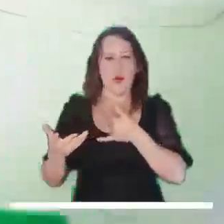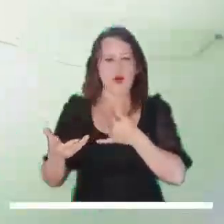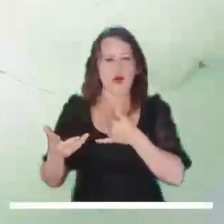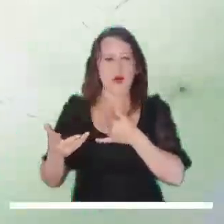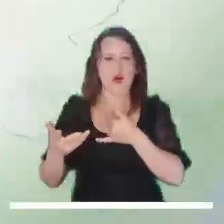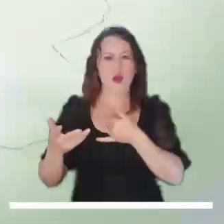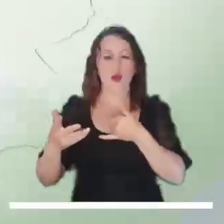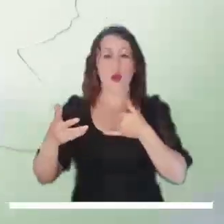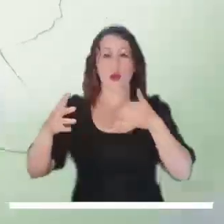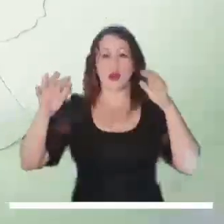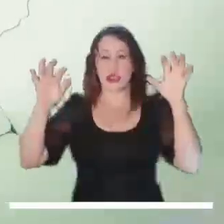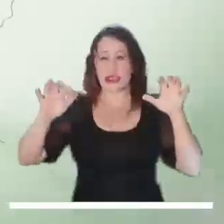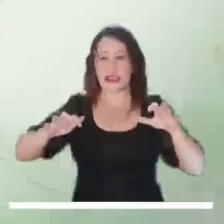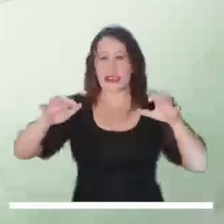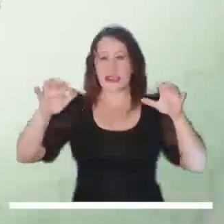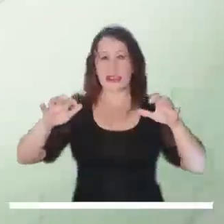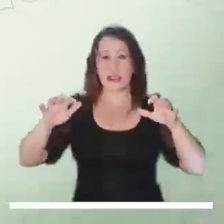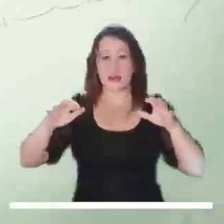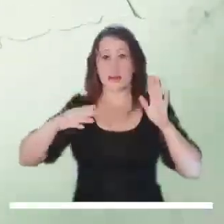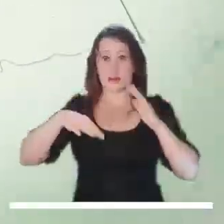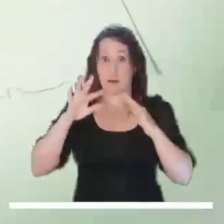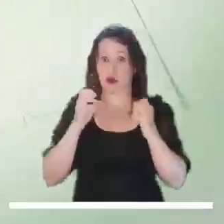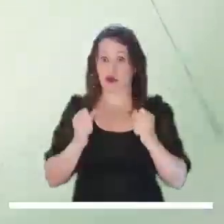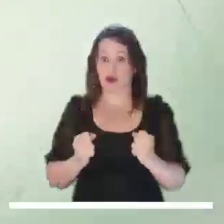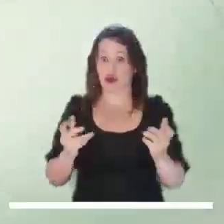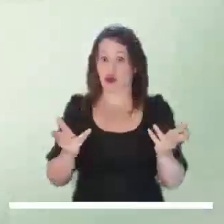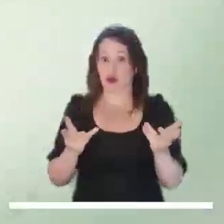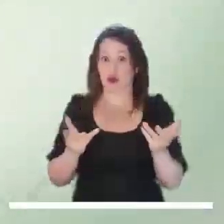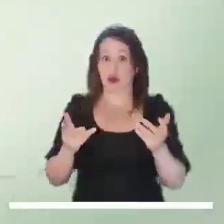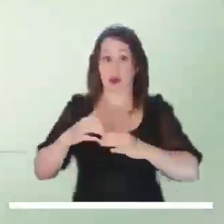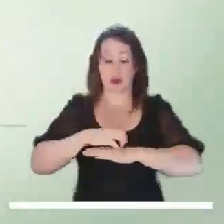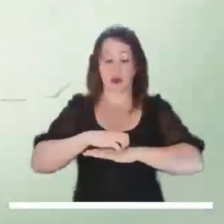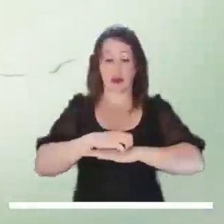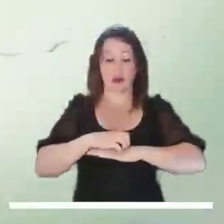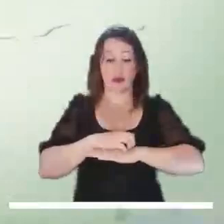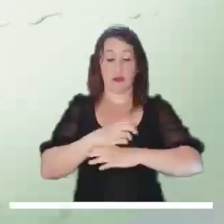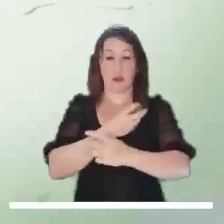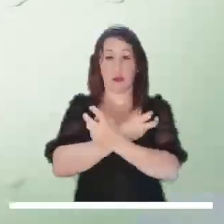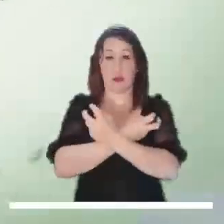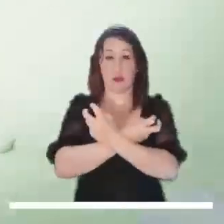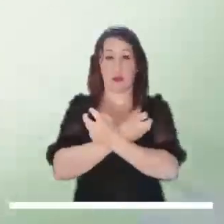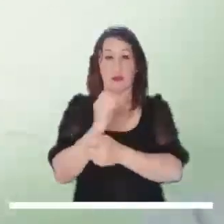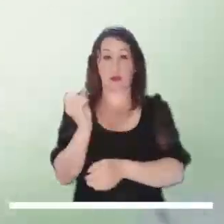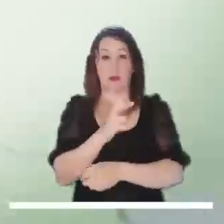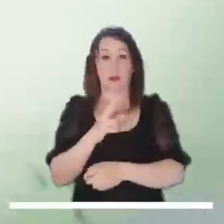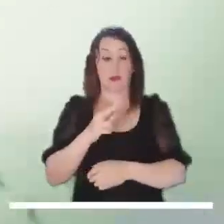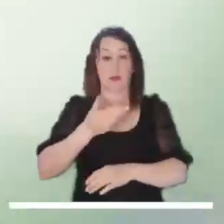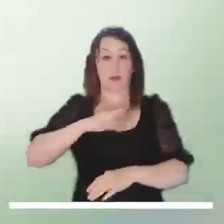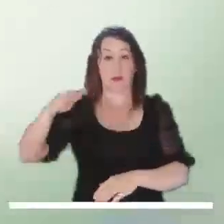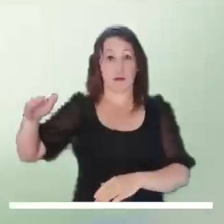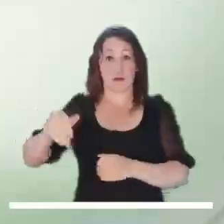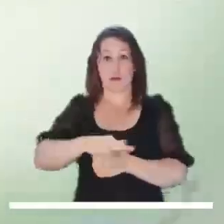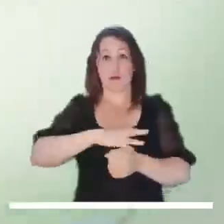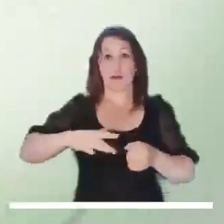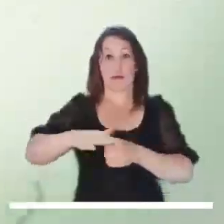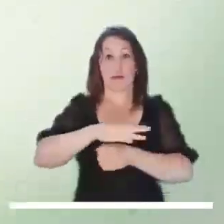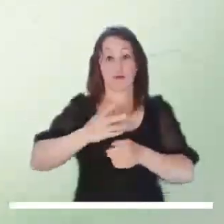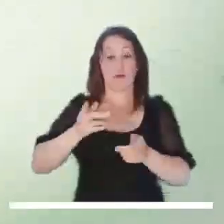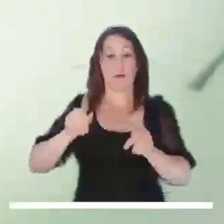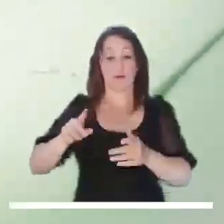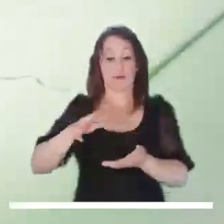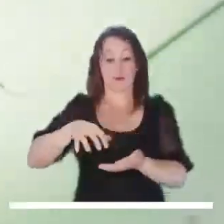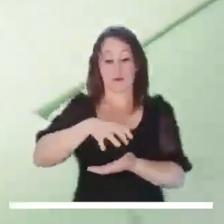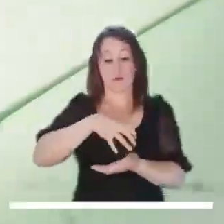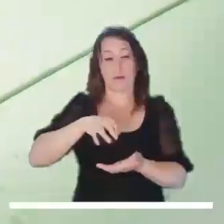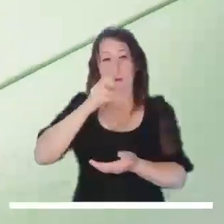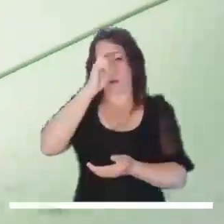Nariño. Los Andes estarían bajo la influencia de las lluvias. Las más intensas se podrían registrar en Tolima, Huila,